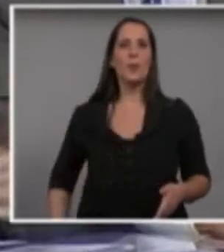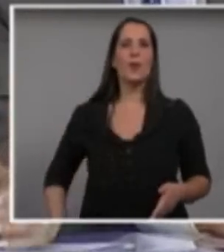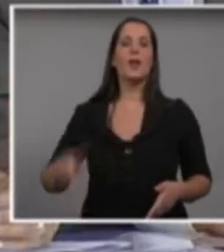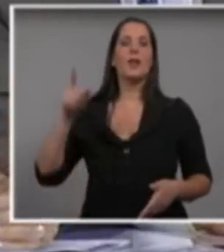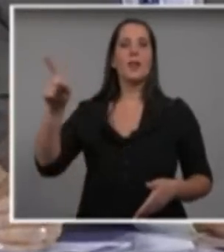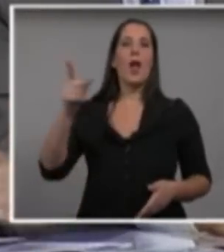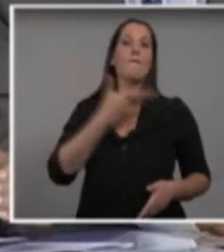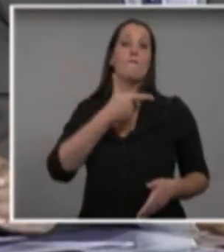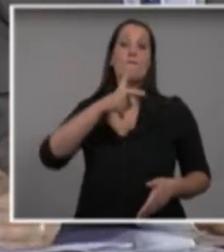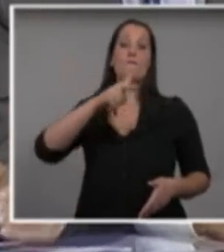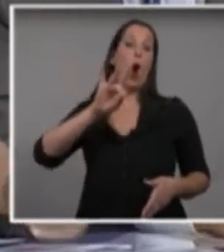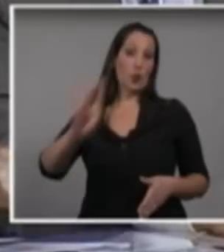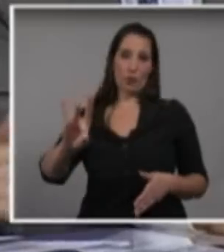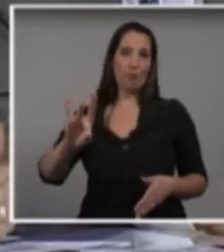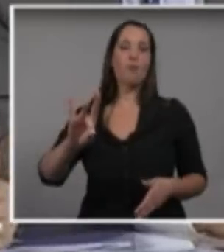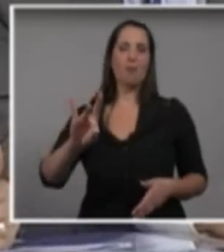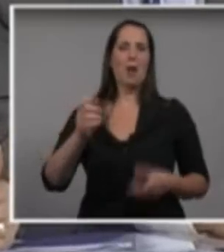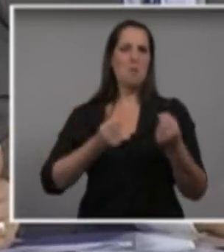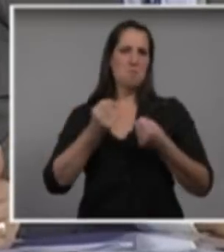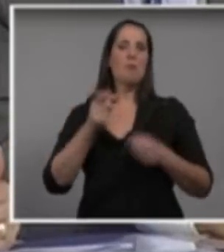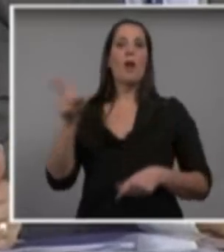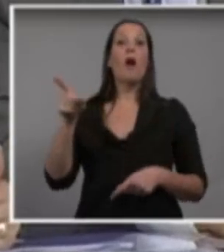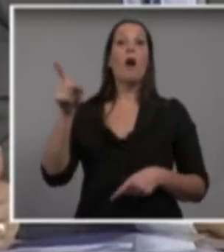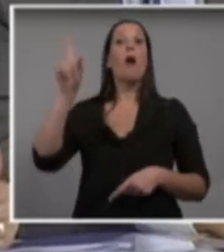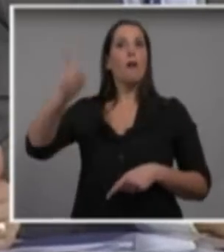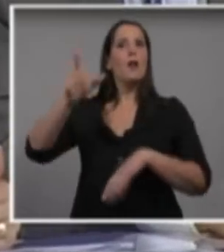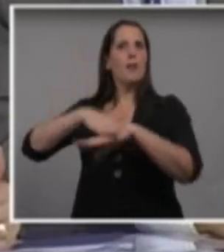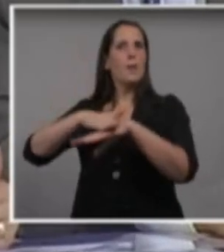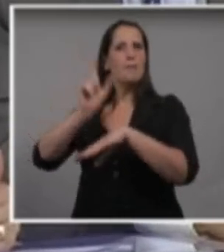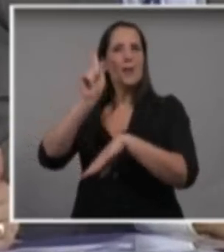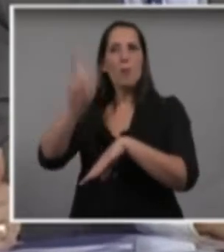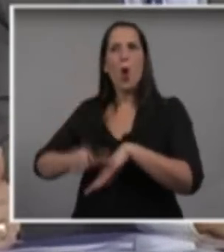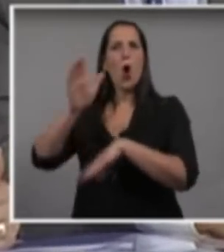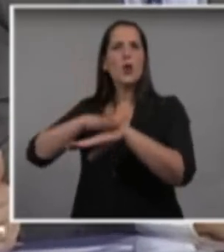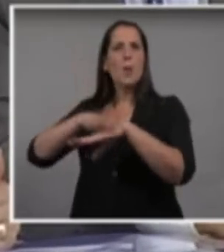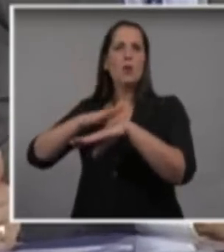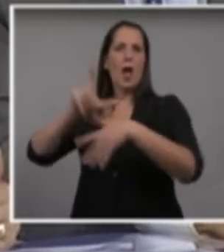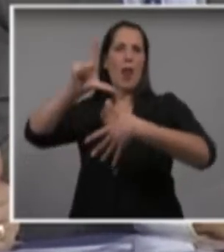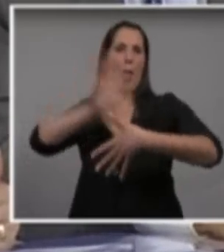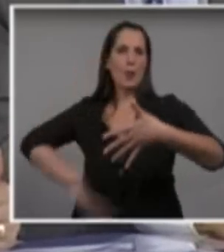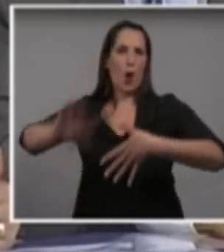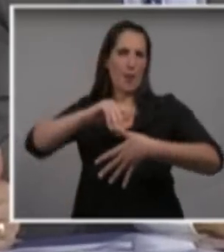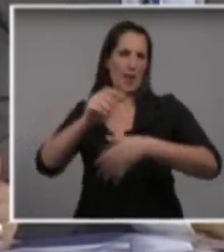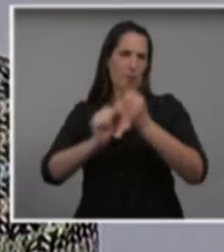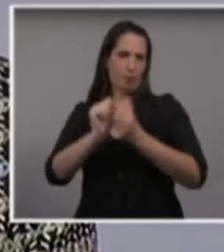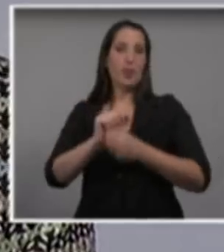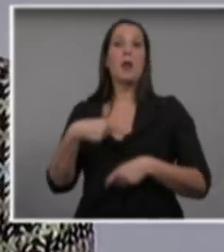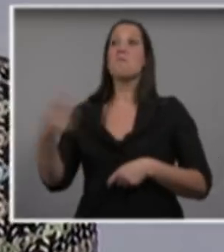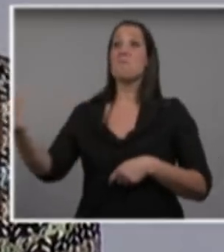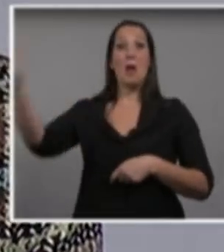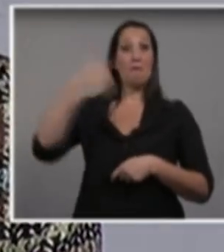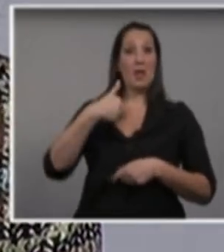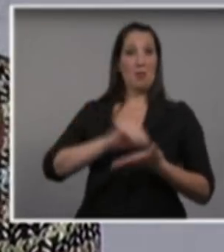que es al mismo tiempo el encargado de toda Latinoamérica, concurrió a mi despacho en La Rosada